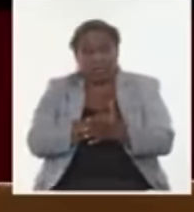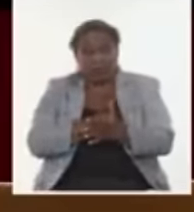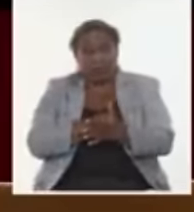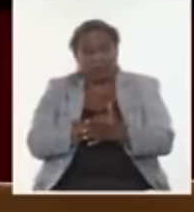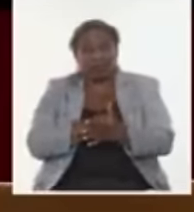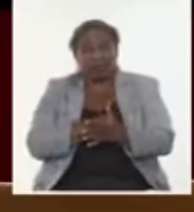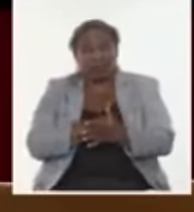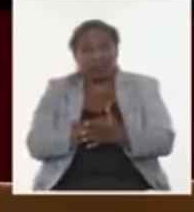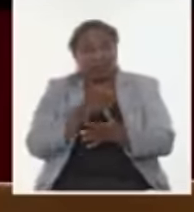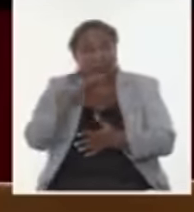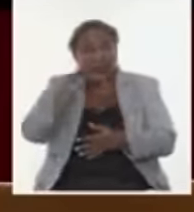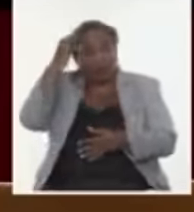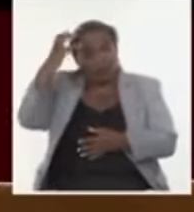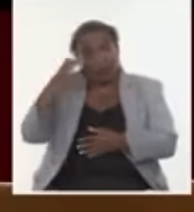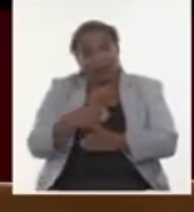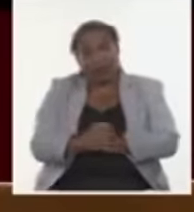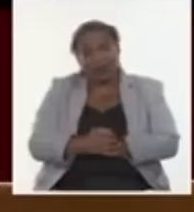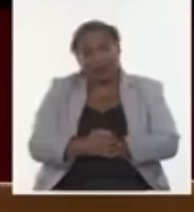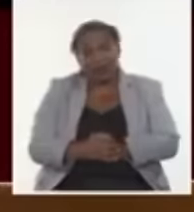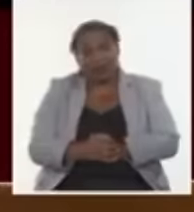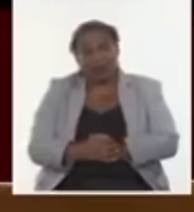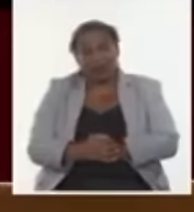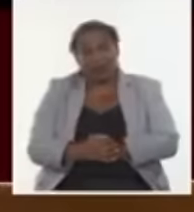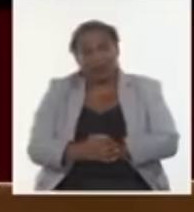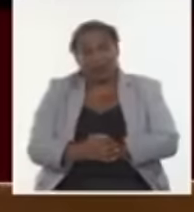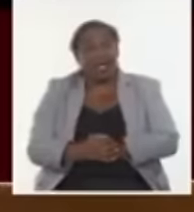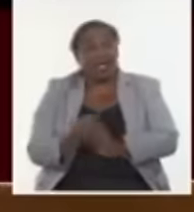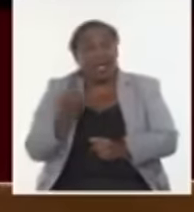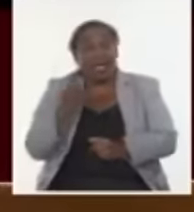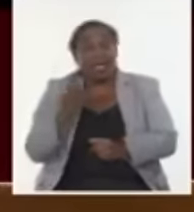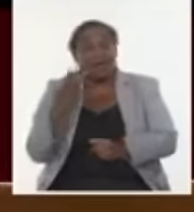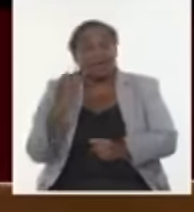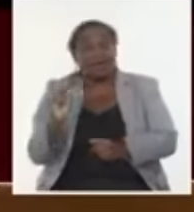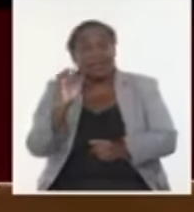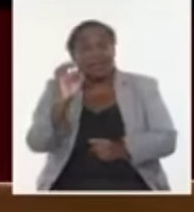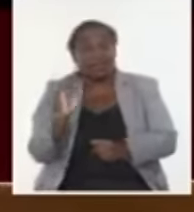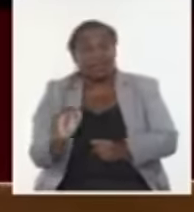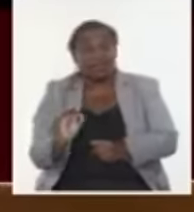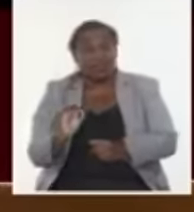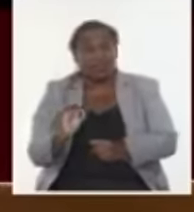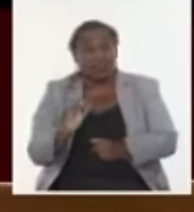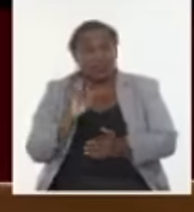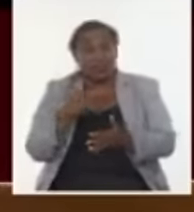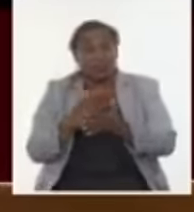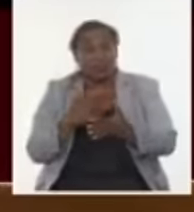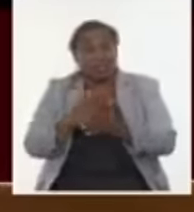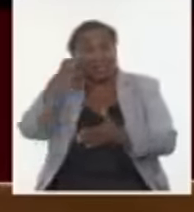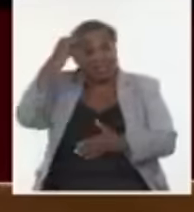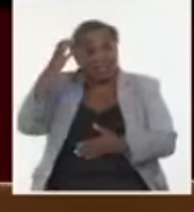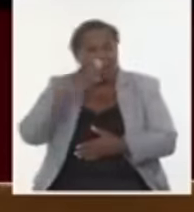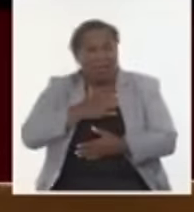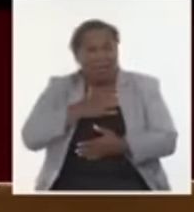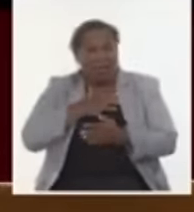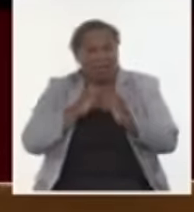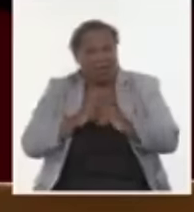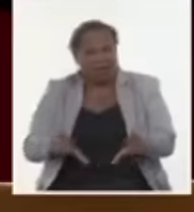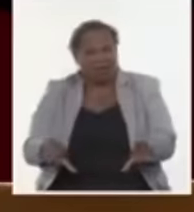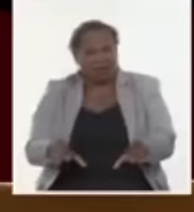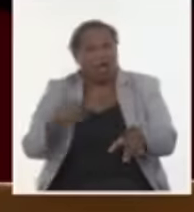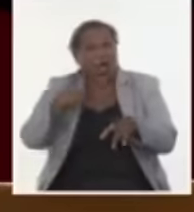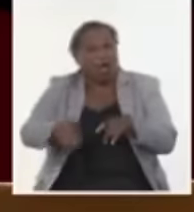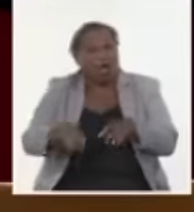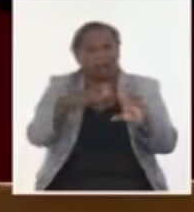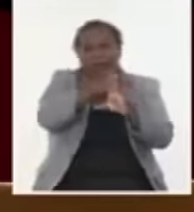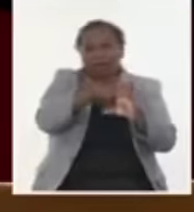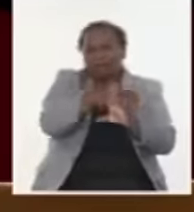que no son del Estado. Solamente un 20% son empresas estatal puras. Otras empresas son intermediarias, etcétera,